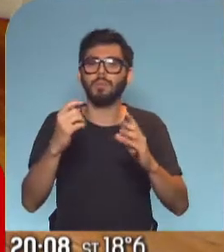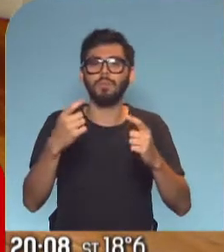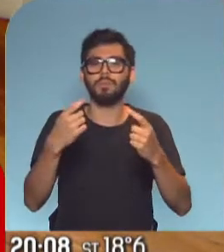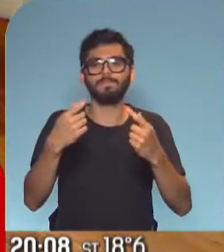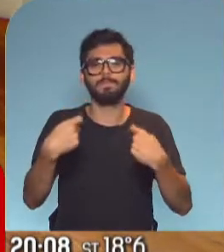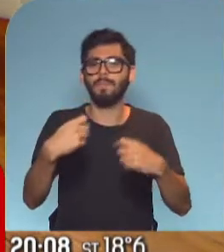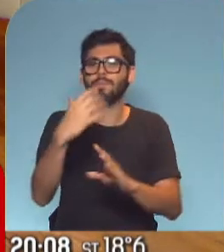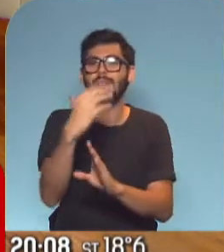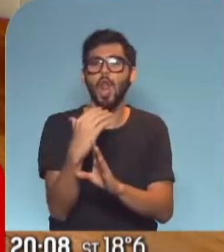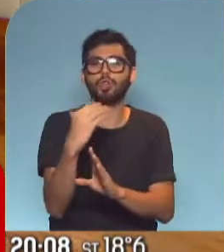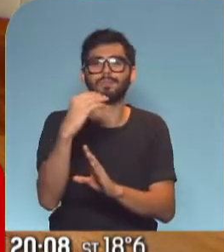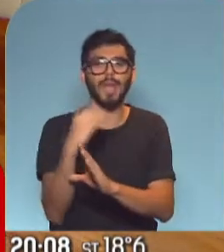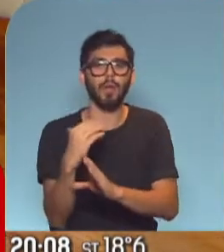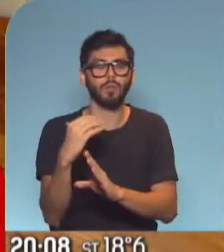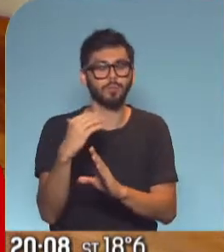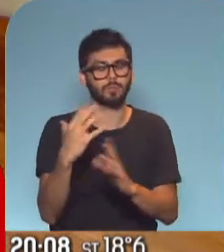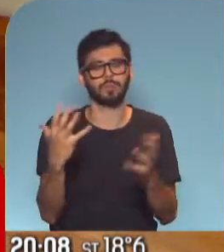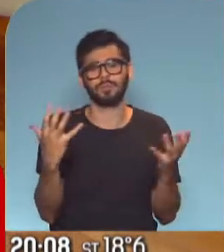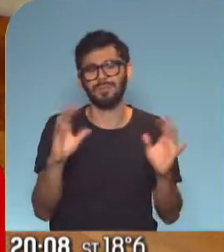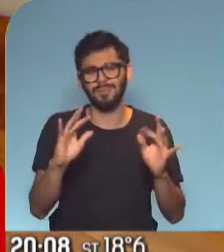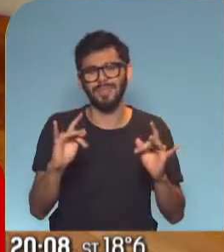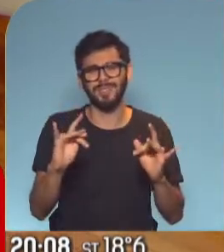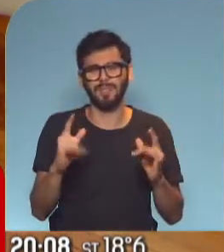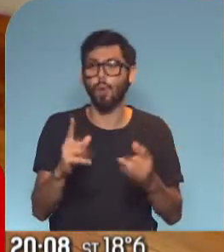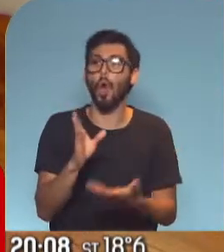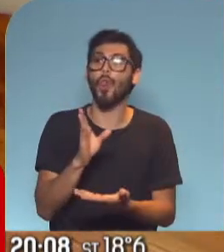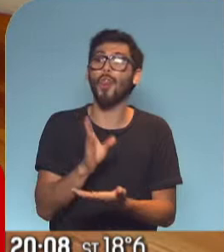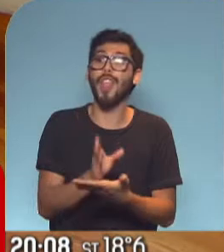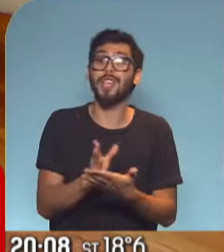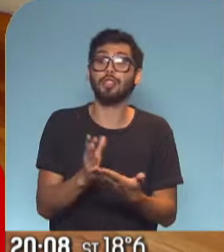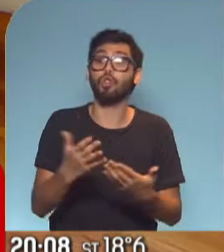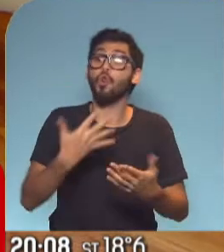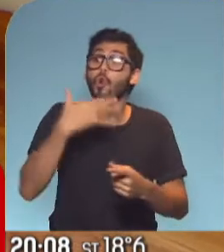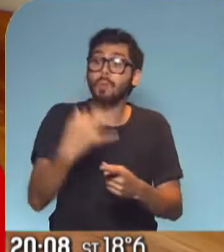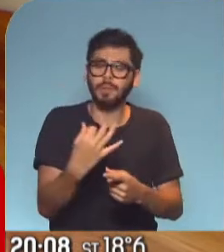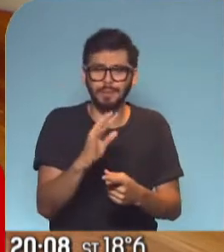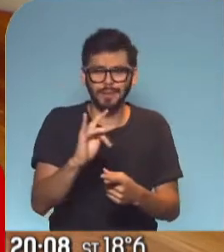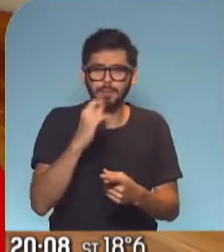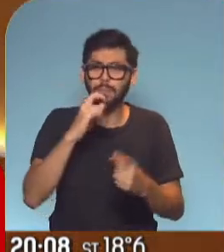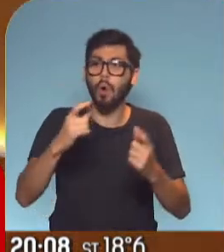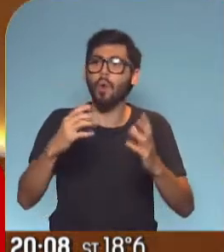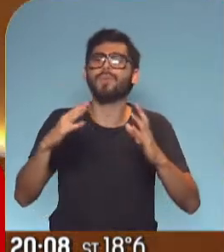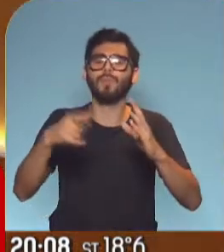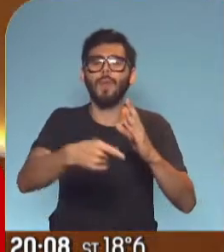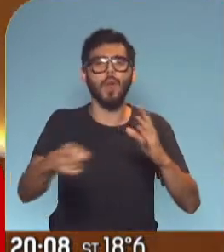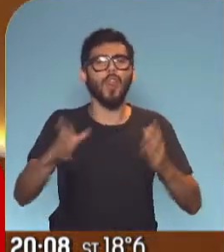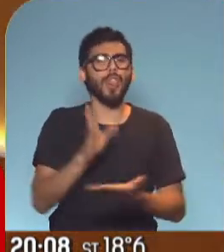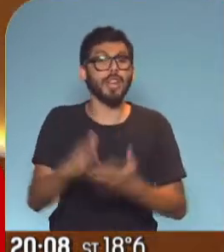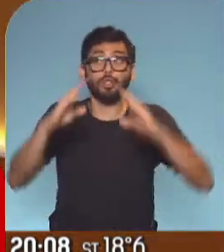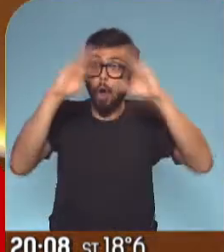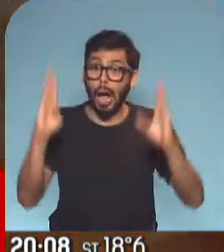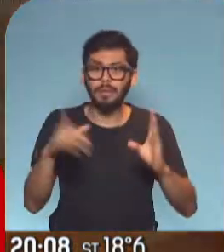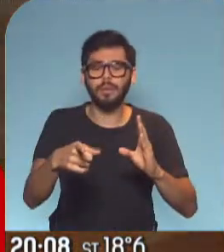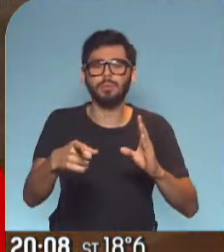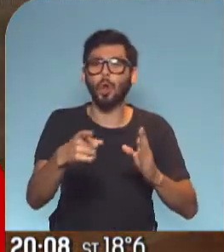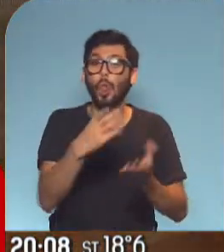Aires y es muy difícil sostener que se van a garantizar derechos como el derecho a la vivienda cuando no hay presupuesto con qué hacerlo. Hay estigmas,